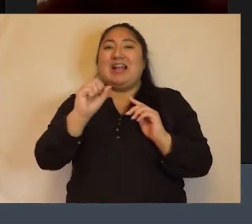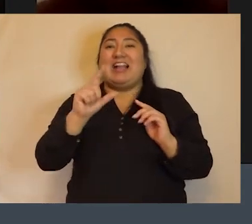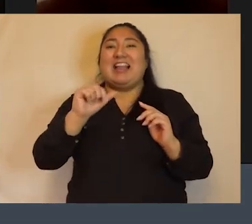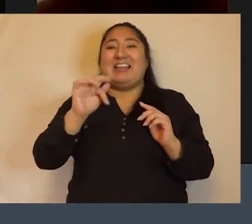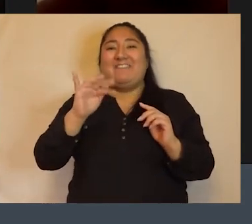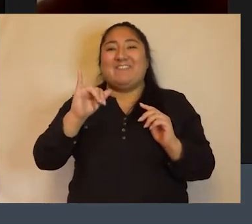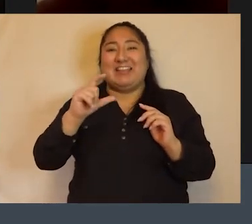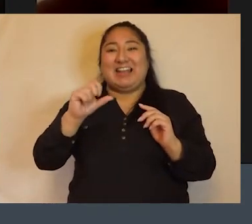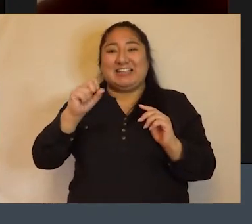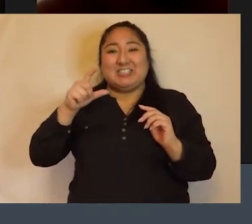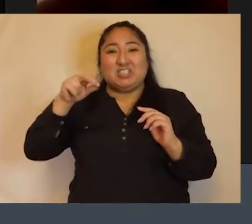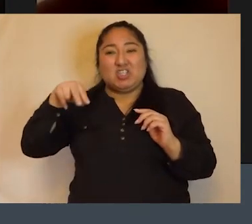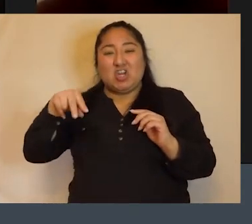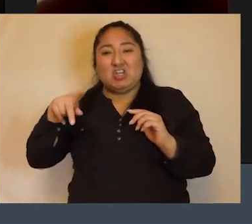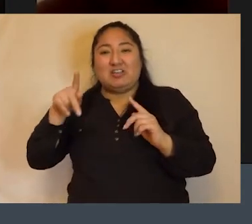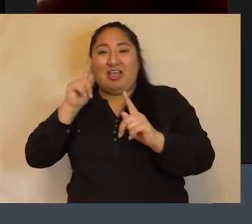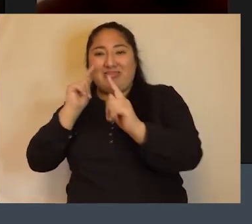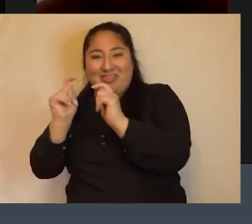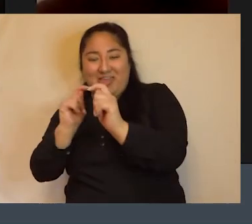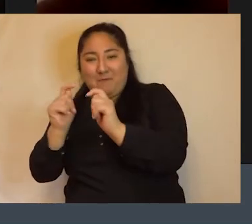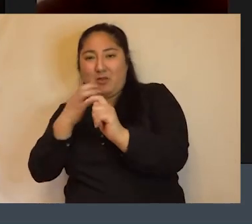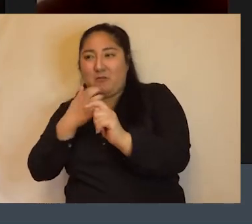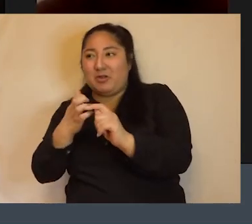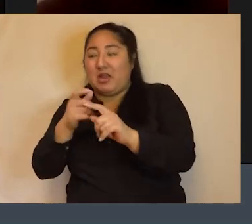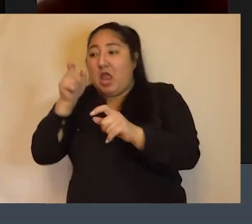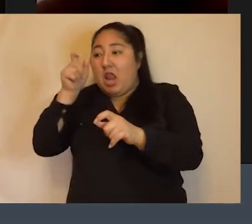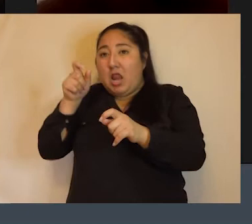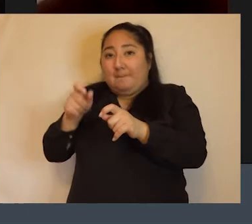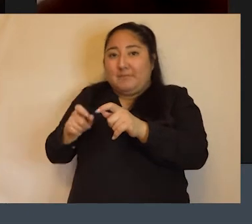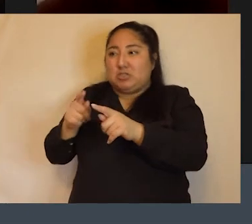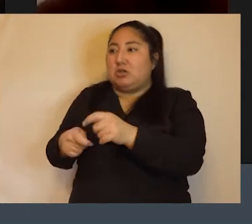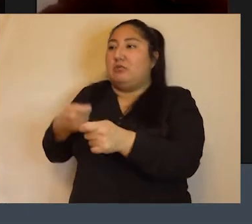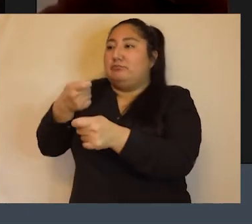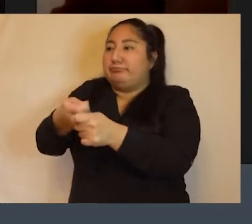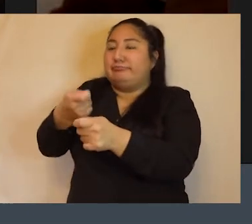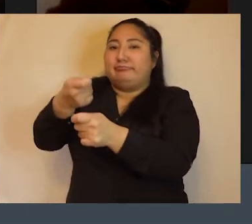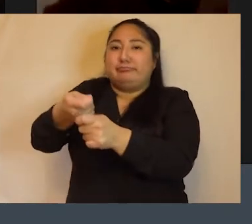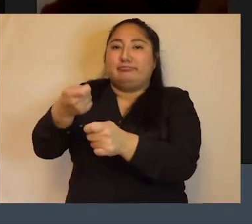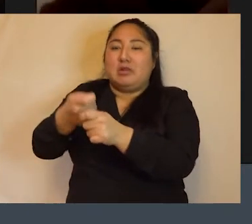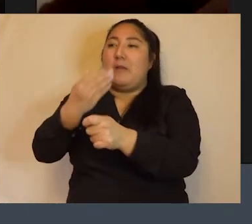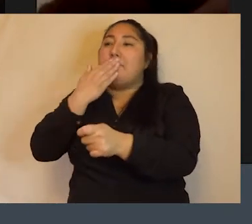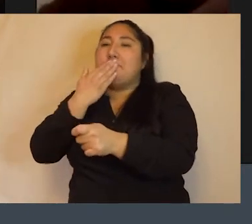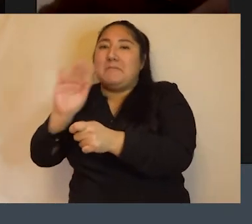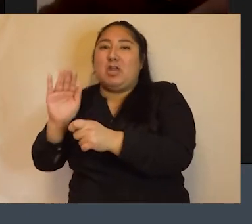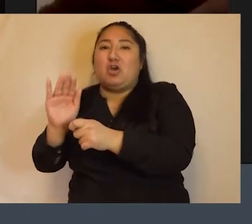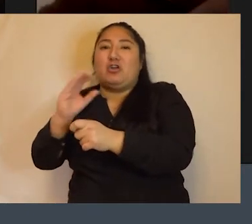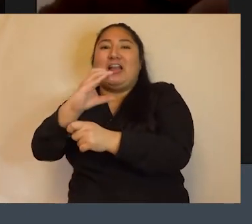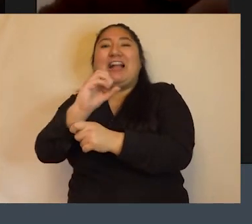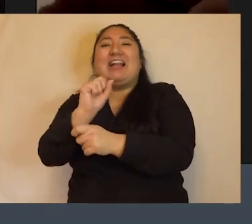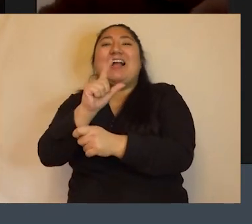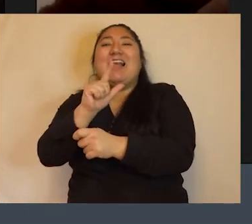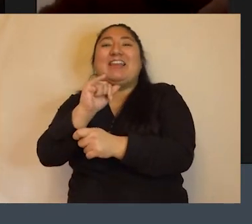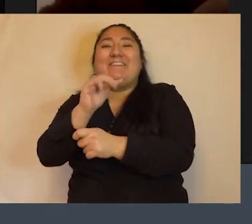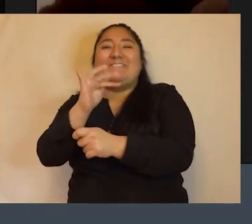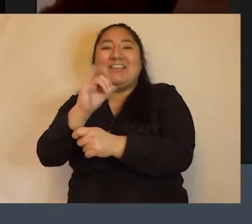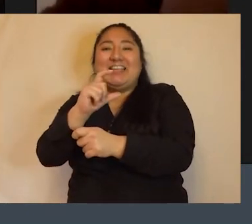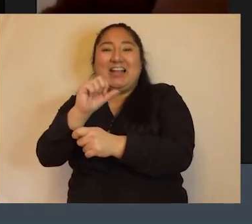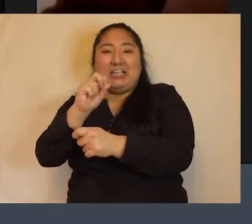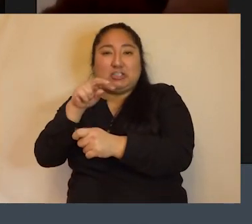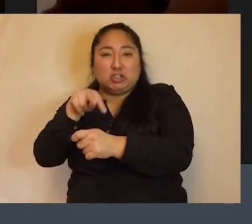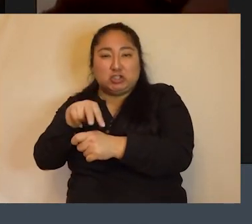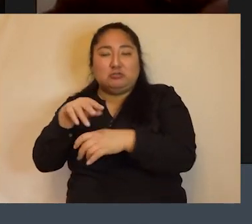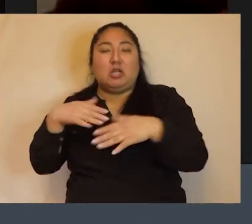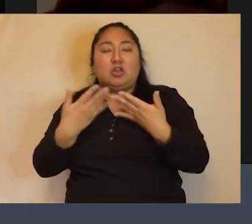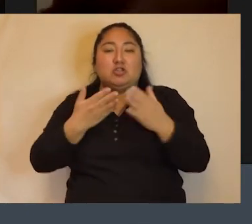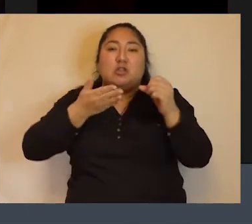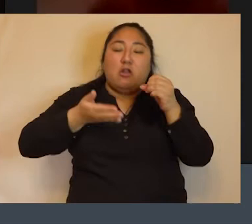mejor calificación de riesgo, porque la gente se va a refugiar y va a transferir sus fondos hacia aquellos que tengan mejor calificación de riesgo.